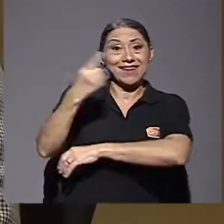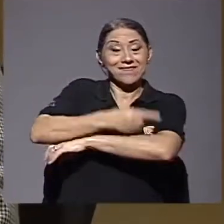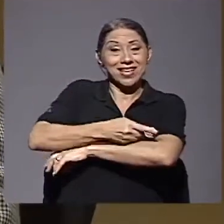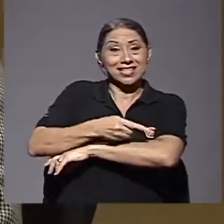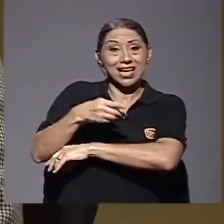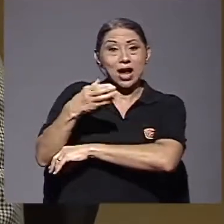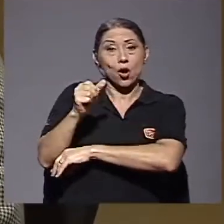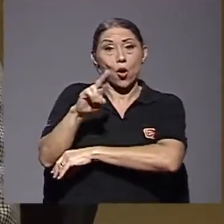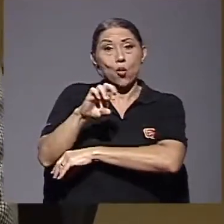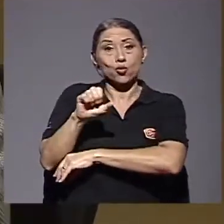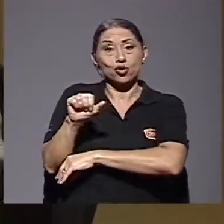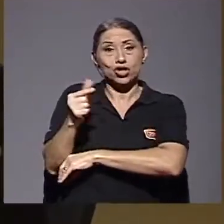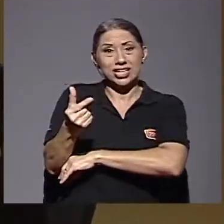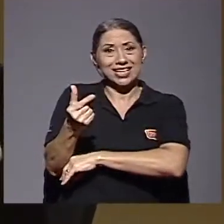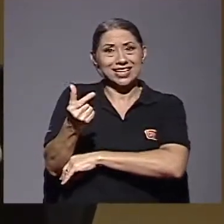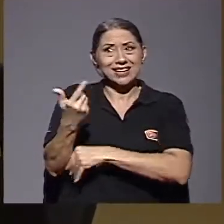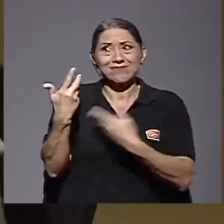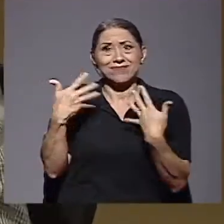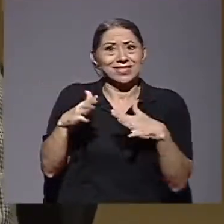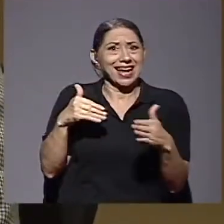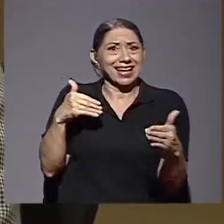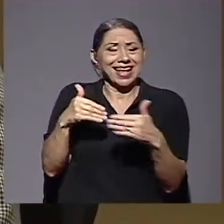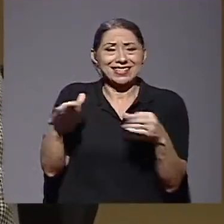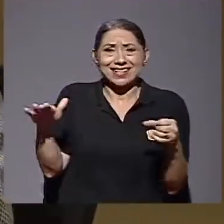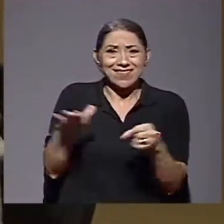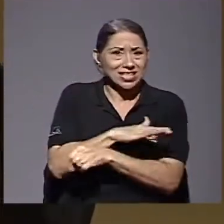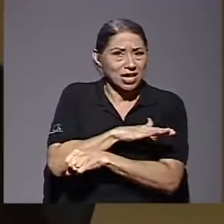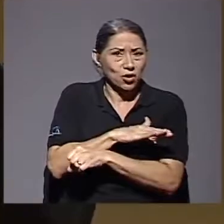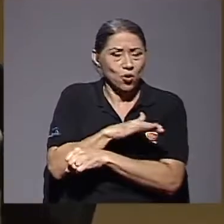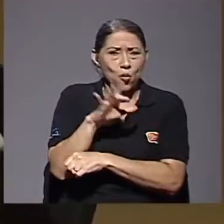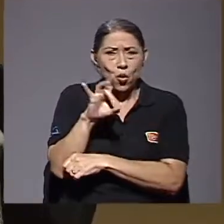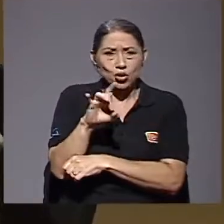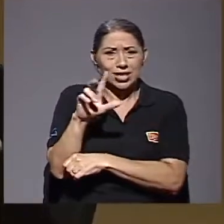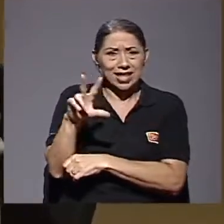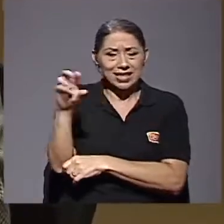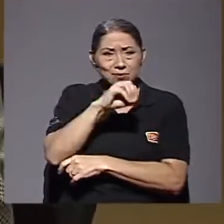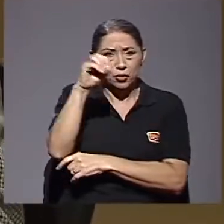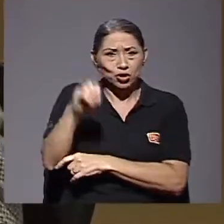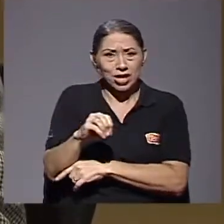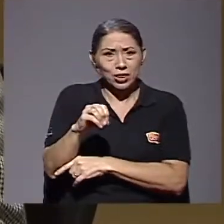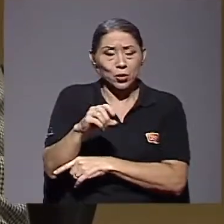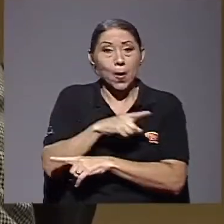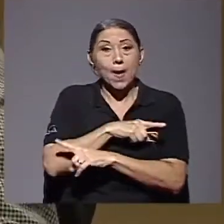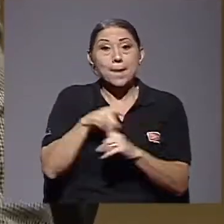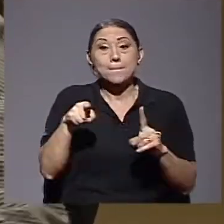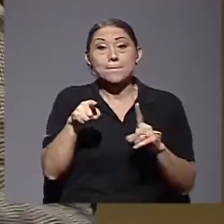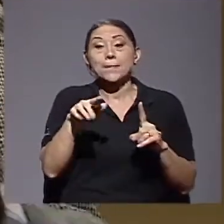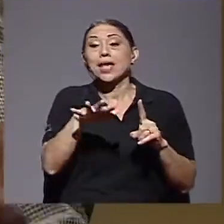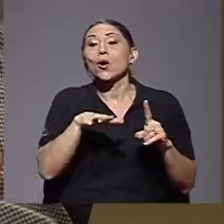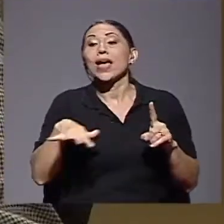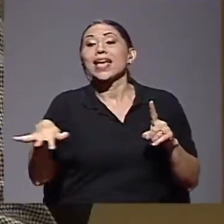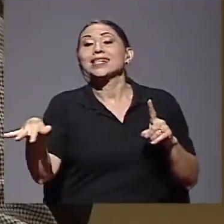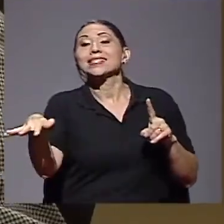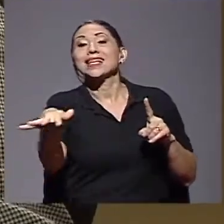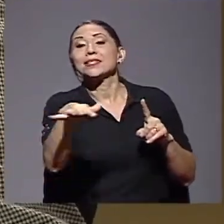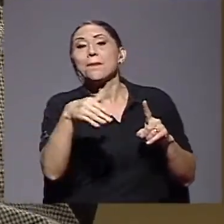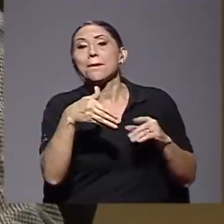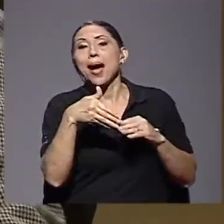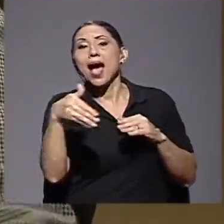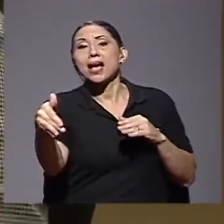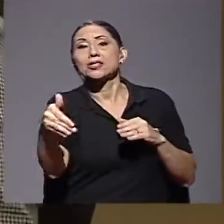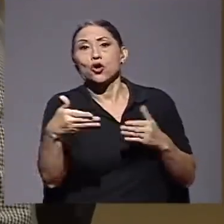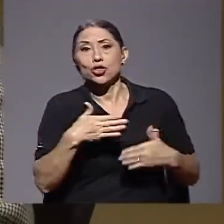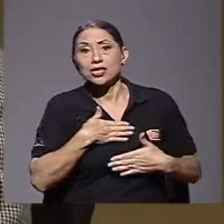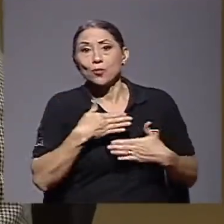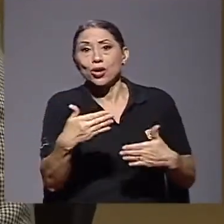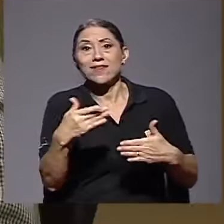prácticamente estaba lleno, un 83%, pero ese espacio disponible no era disponible para todos los compradores o